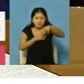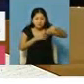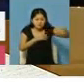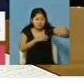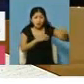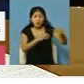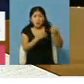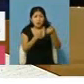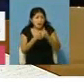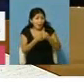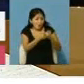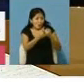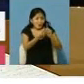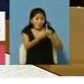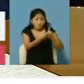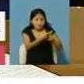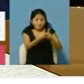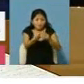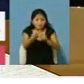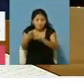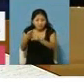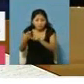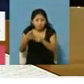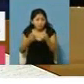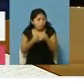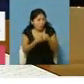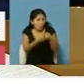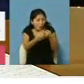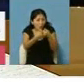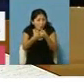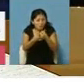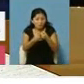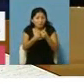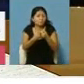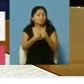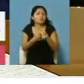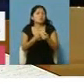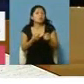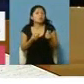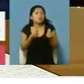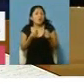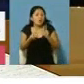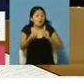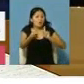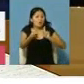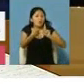jujeños seguir ampliando nuestros parques